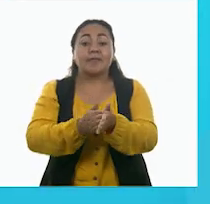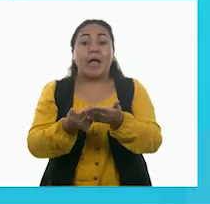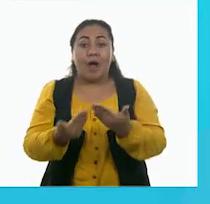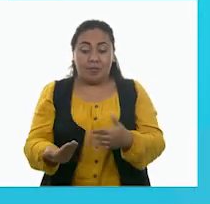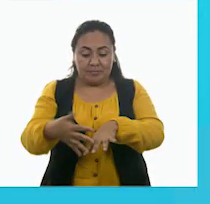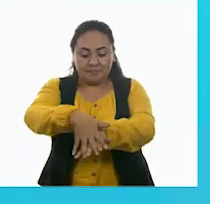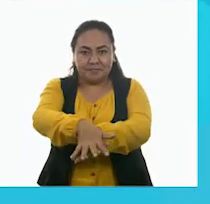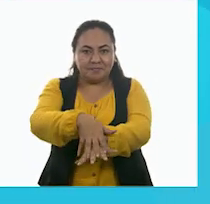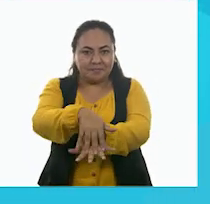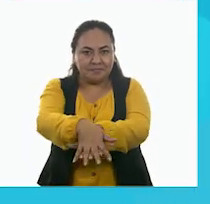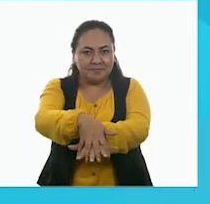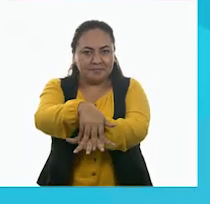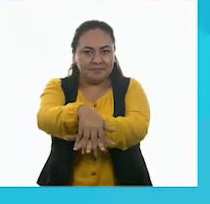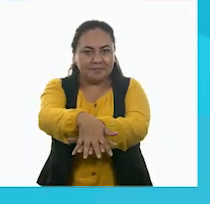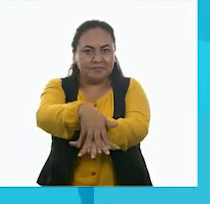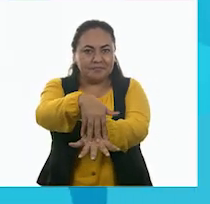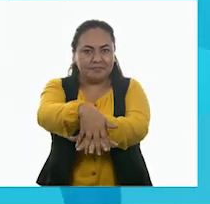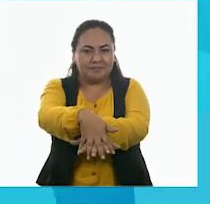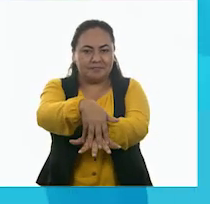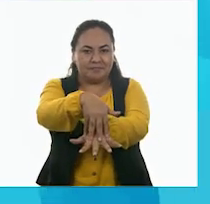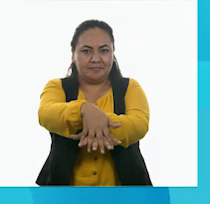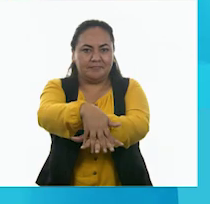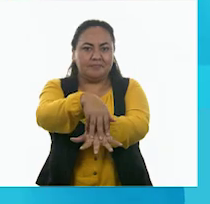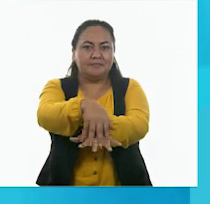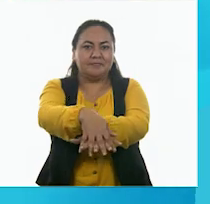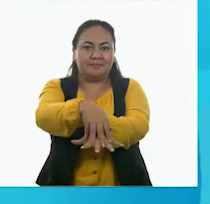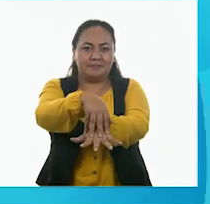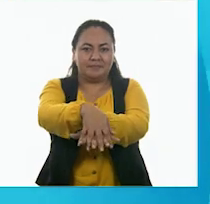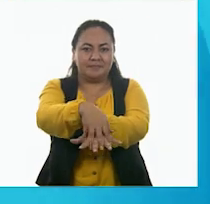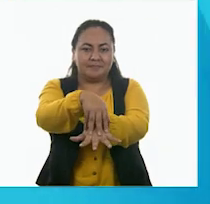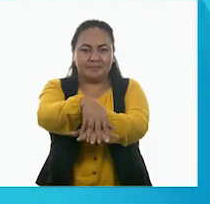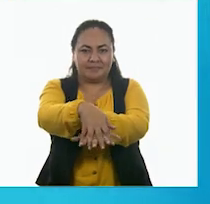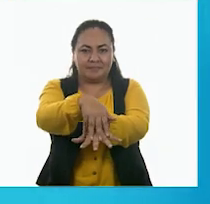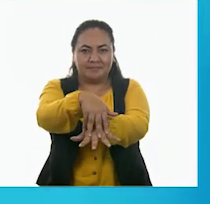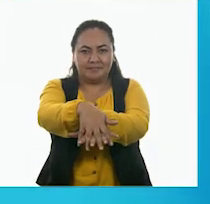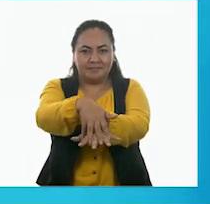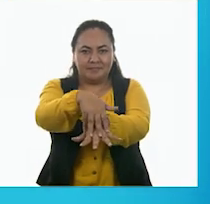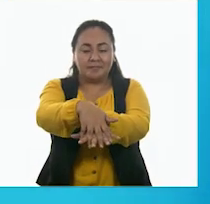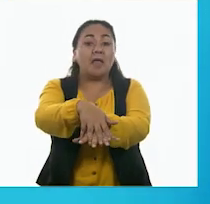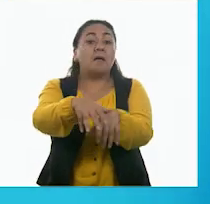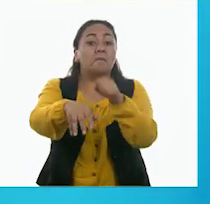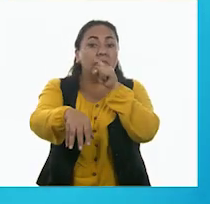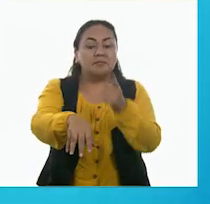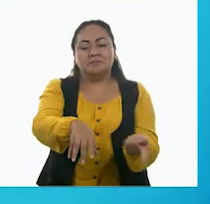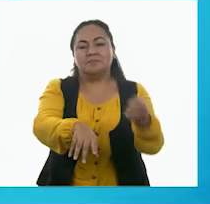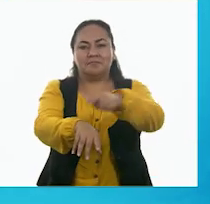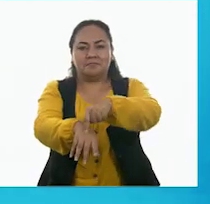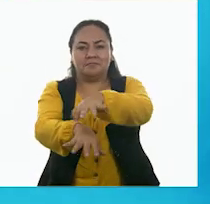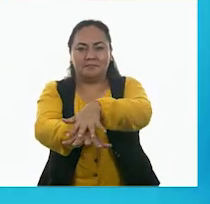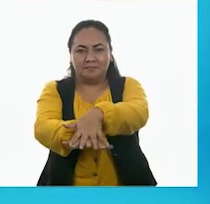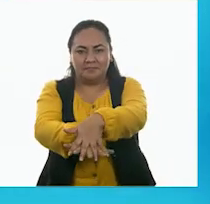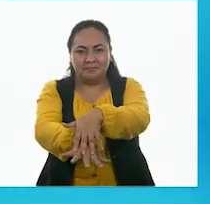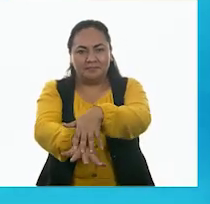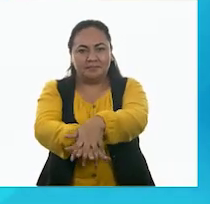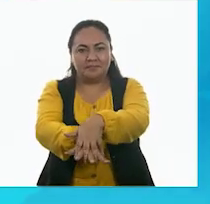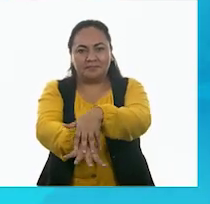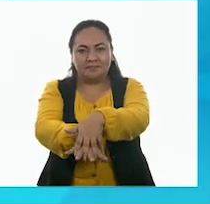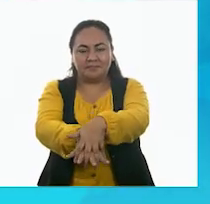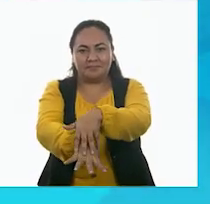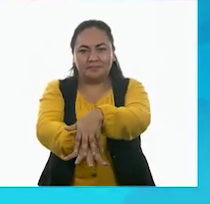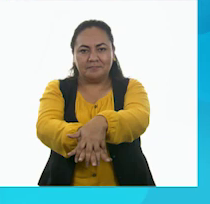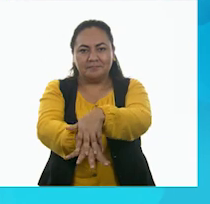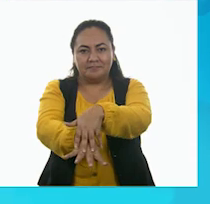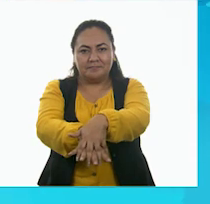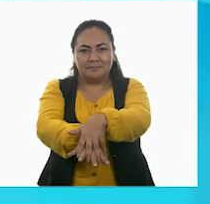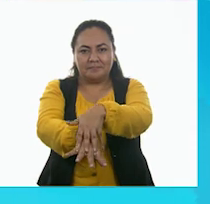la palma de una de tus manos contra el dorso de la otra, entrelazando los dedos. Repite lo mismo con la otra mano. Frota los